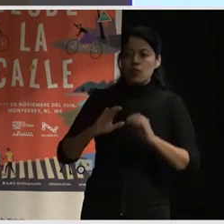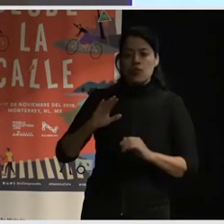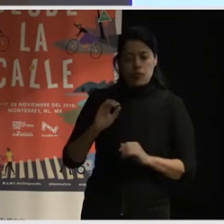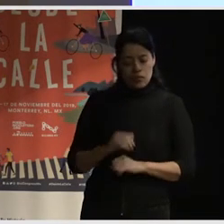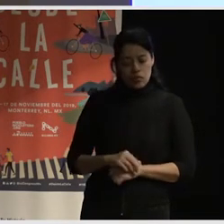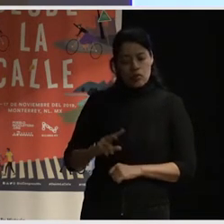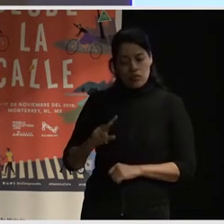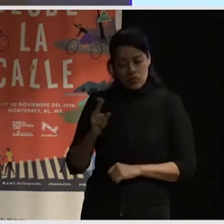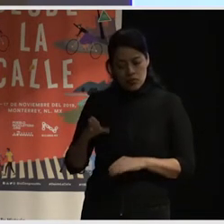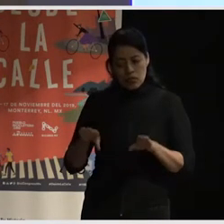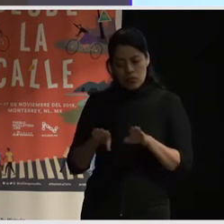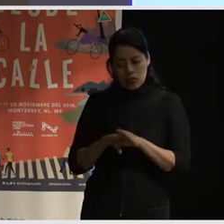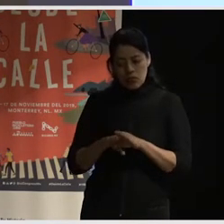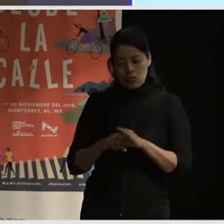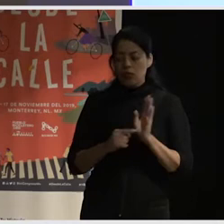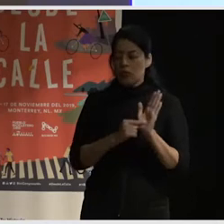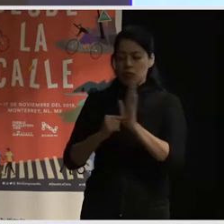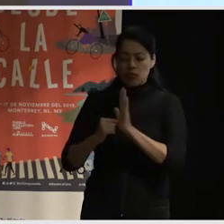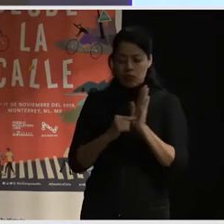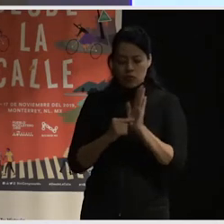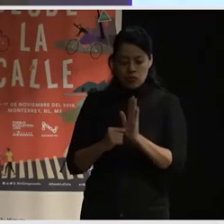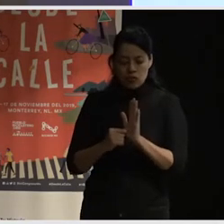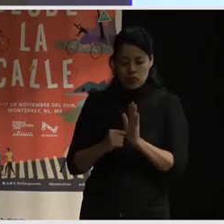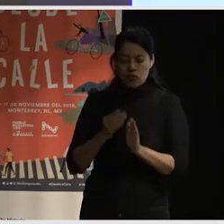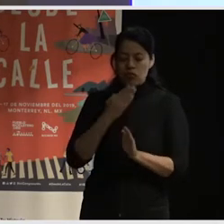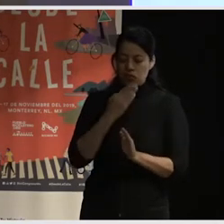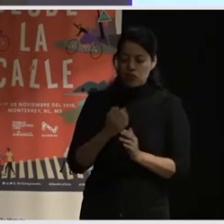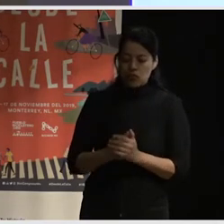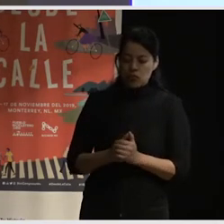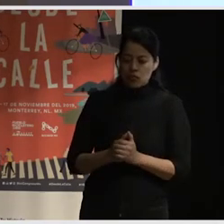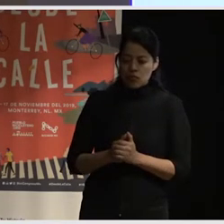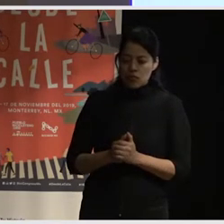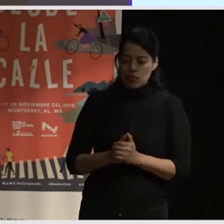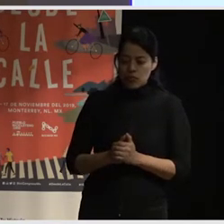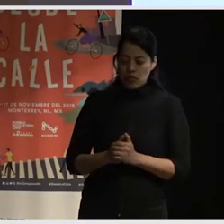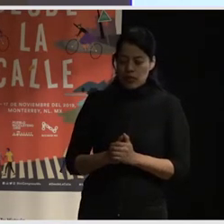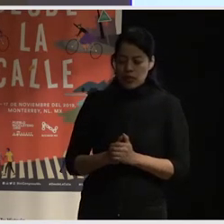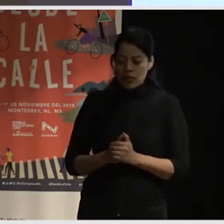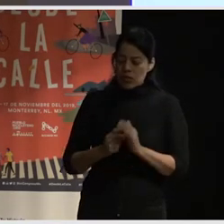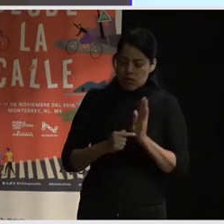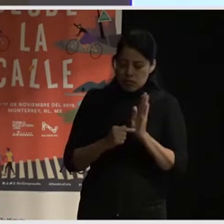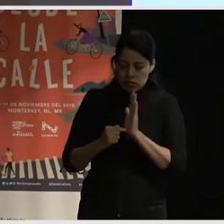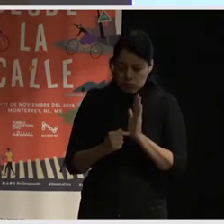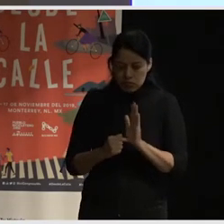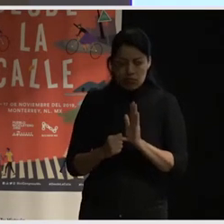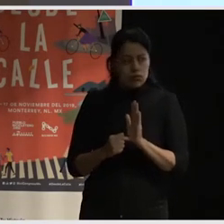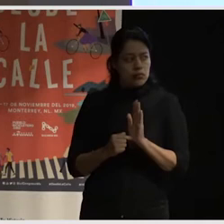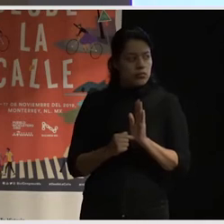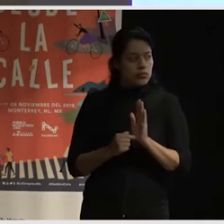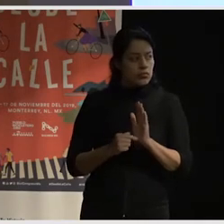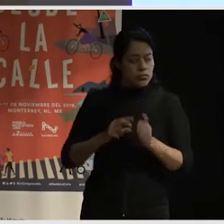hecho como la publicidad bien nos induce al consumo bien nos induce a